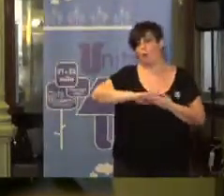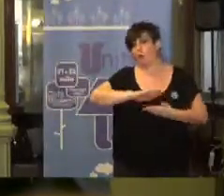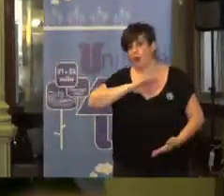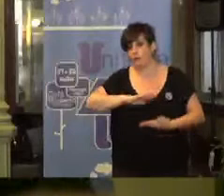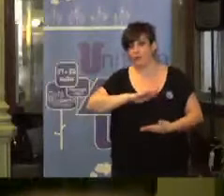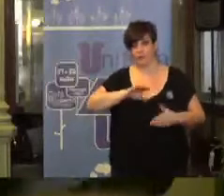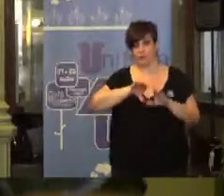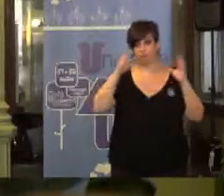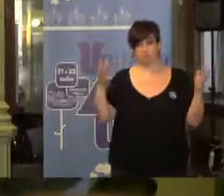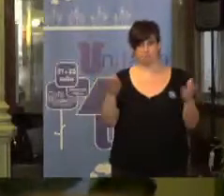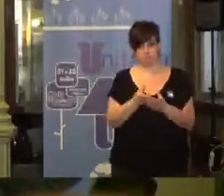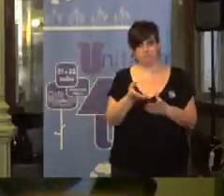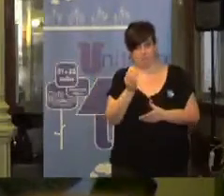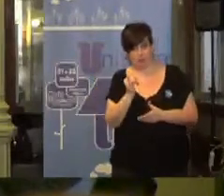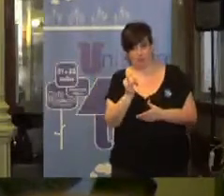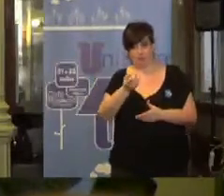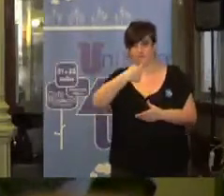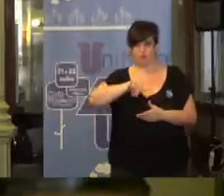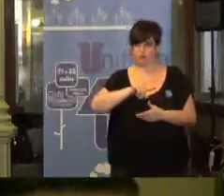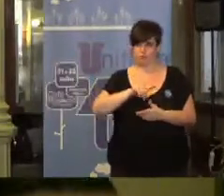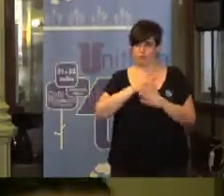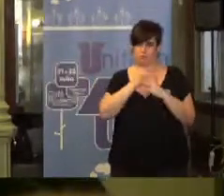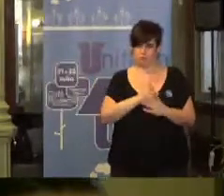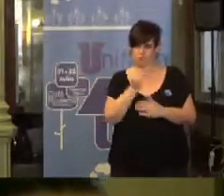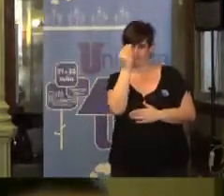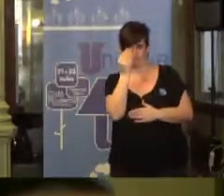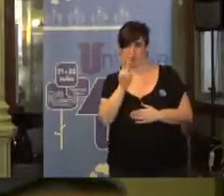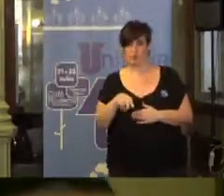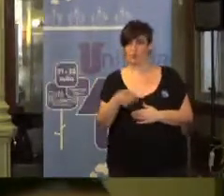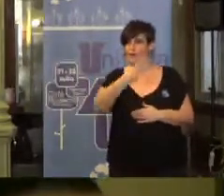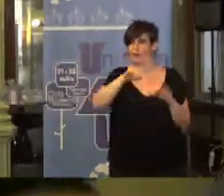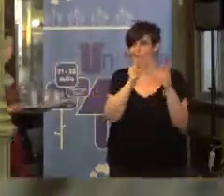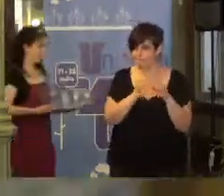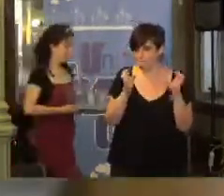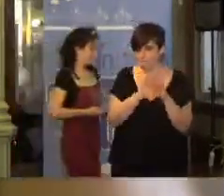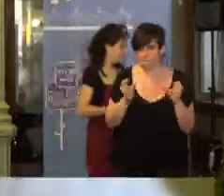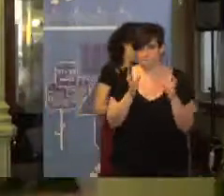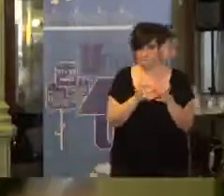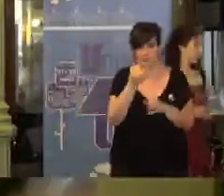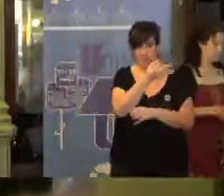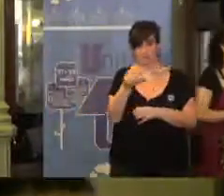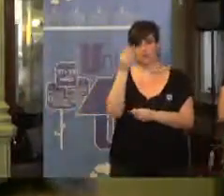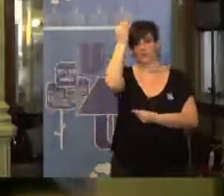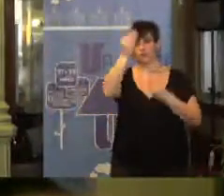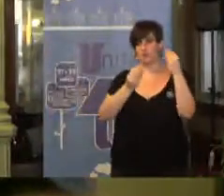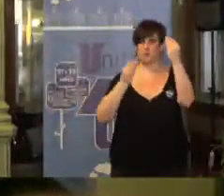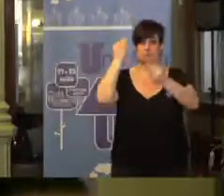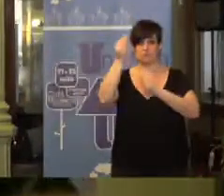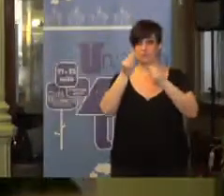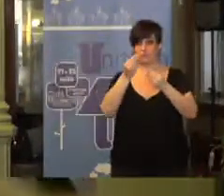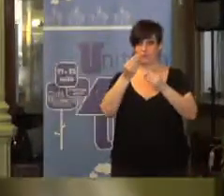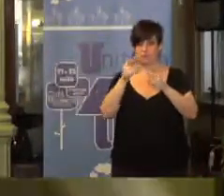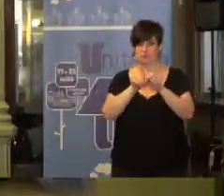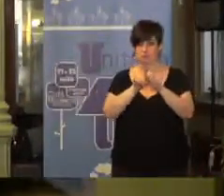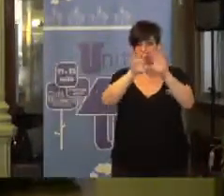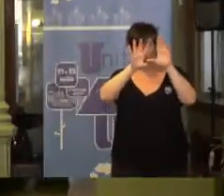mundo, hoxe deberíamos de conformarnos con esa visión. Creo que hai que ser moi ambiciosas e pensar nesa situación, ver o mapa mundi e